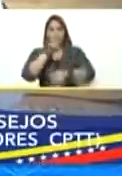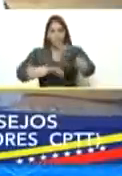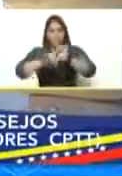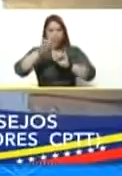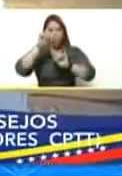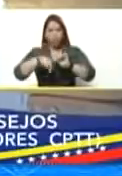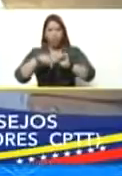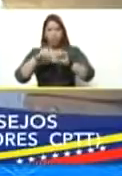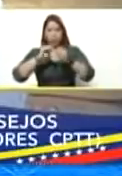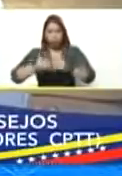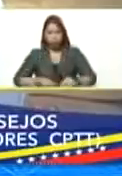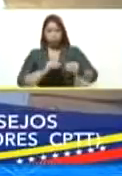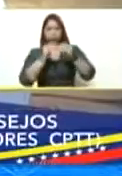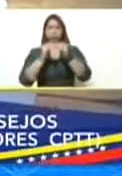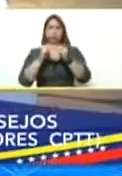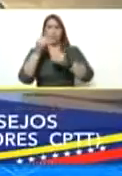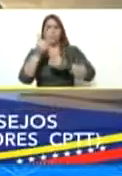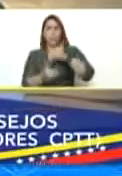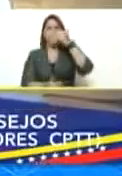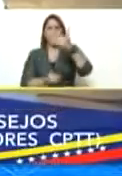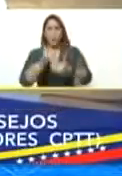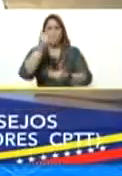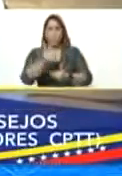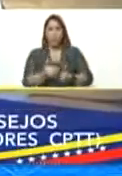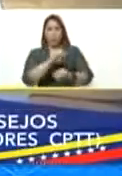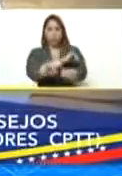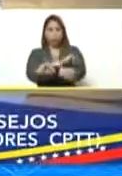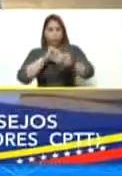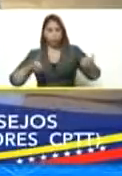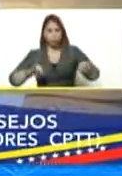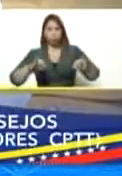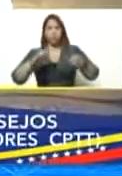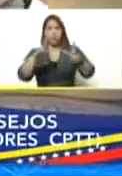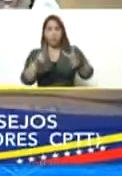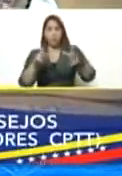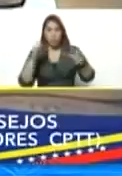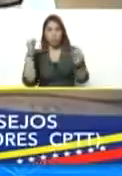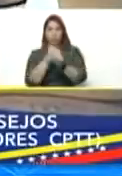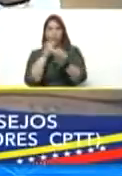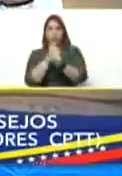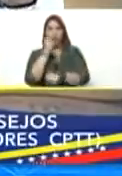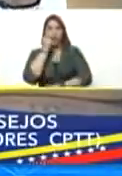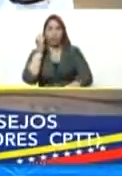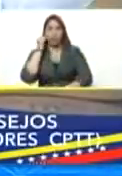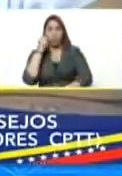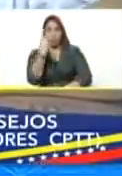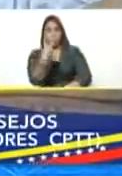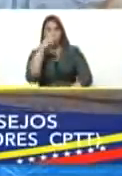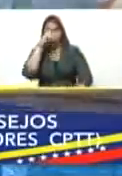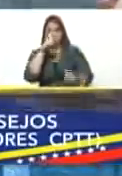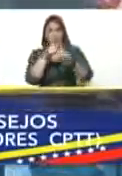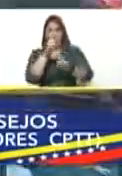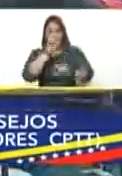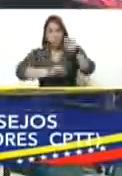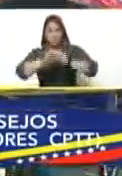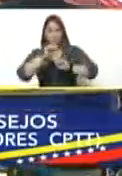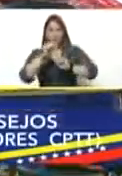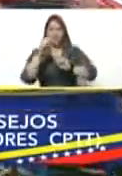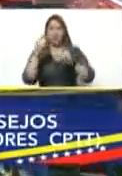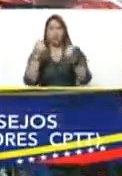y recuperar paulatinamente y definitivamente el salario de los trabajadores. Dos objetivos: defensa del